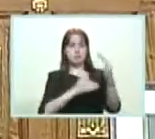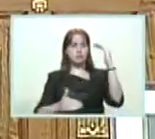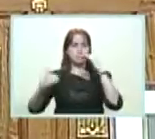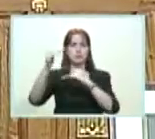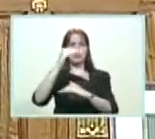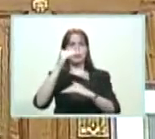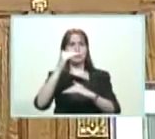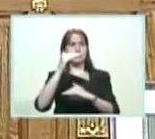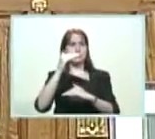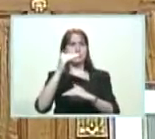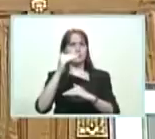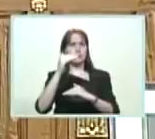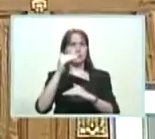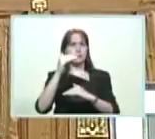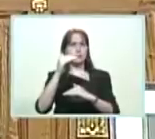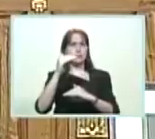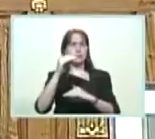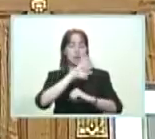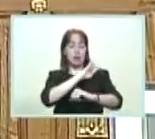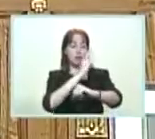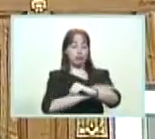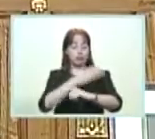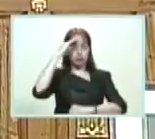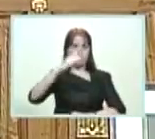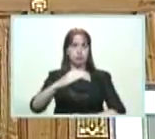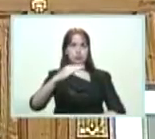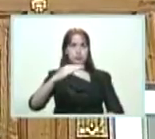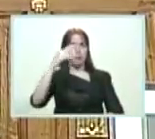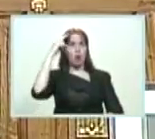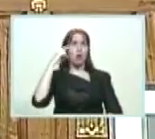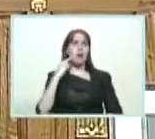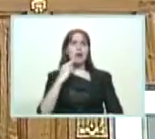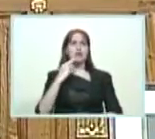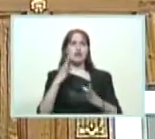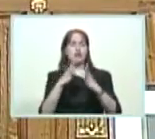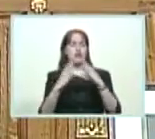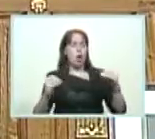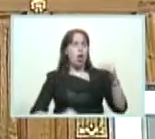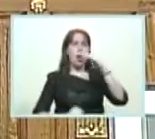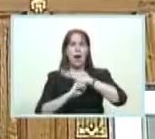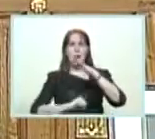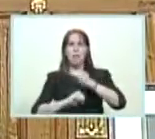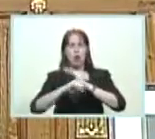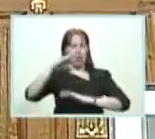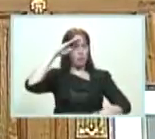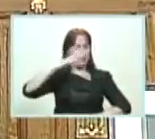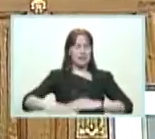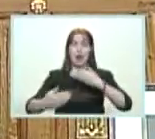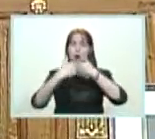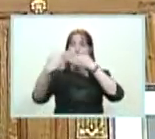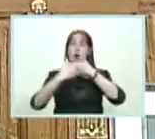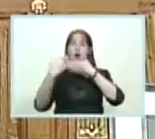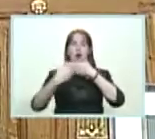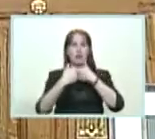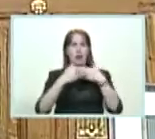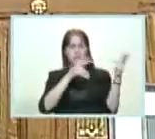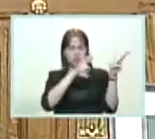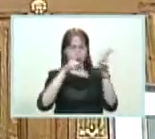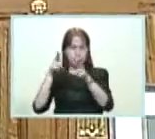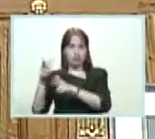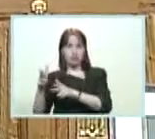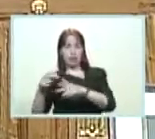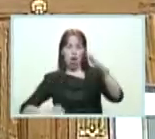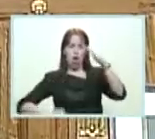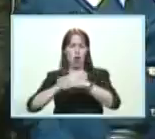Estado Superior de nuestra Fuerza Armada Nacional Bolivariana, y le ha dado todo respaldo frente a los ataques terroristas, los